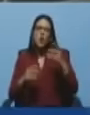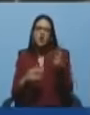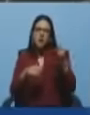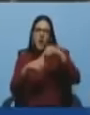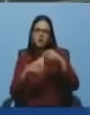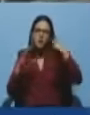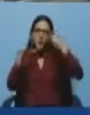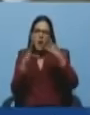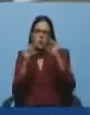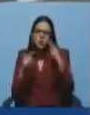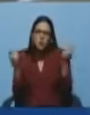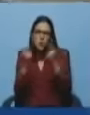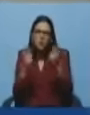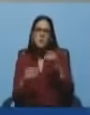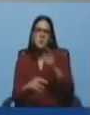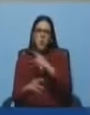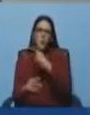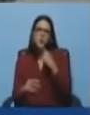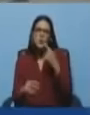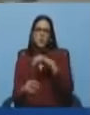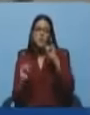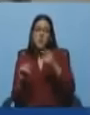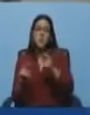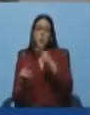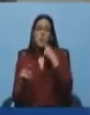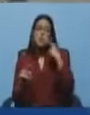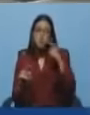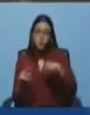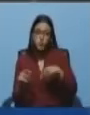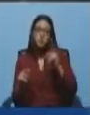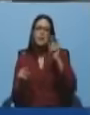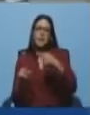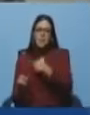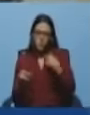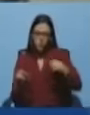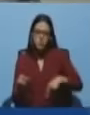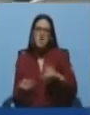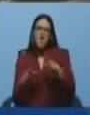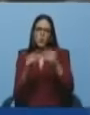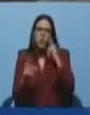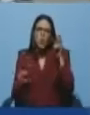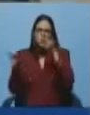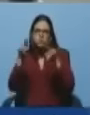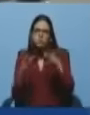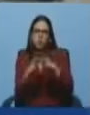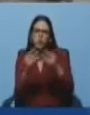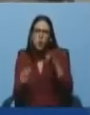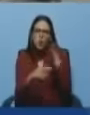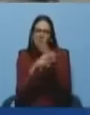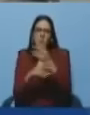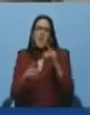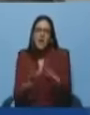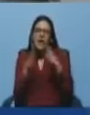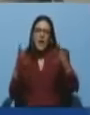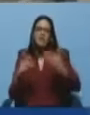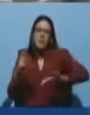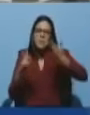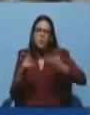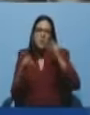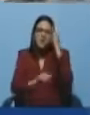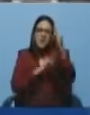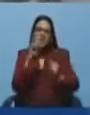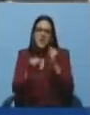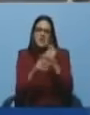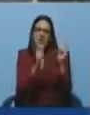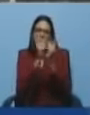de la Federación de Rusia, así como también internacionales, que han acudido a esta magna cita